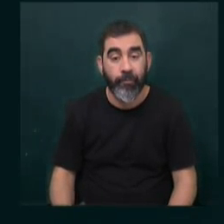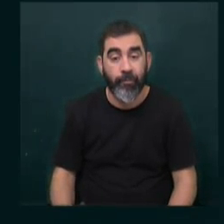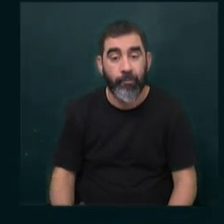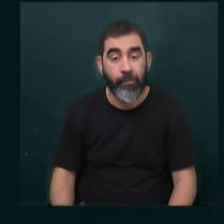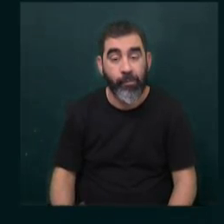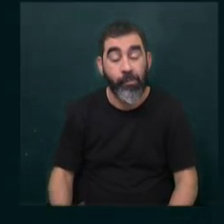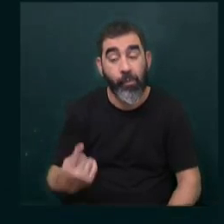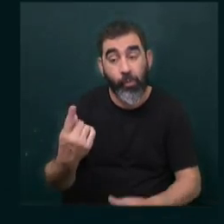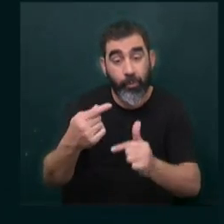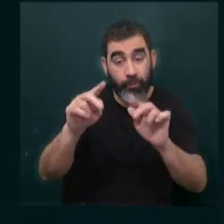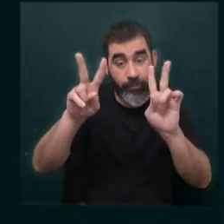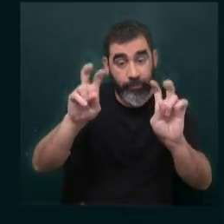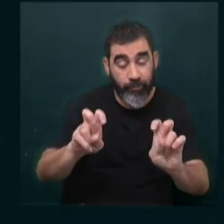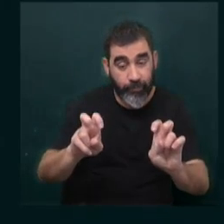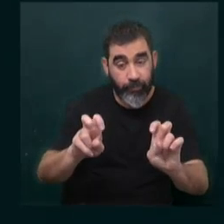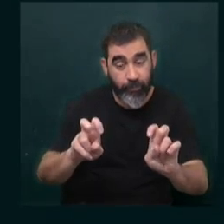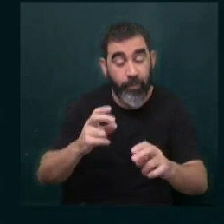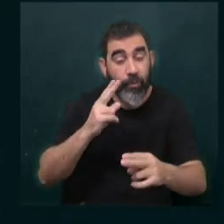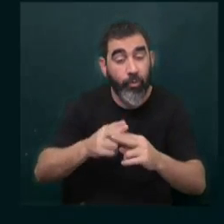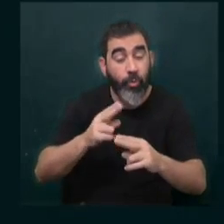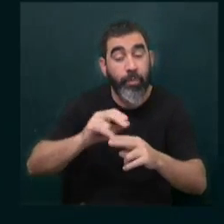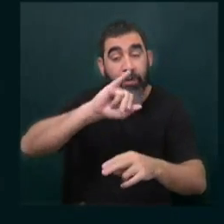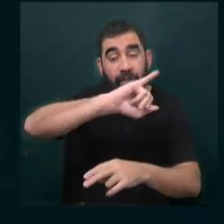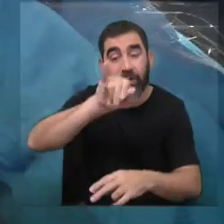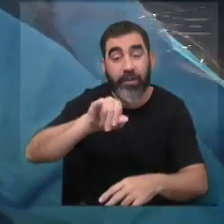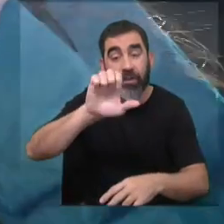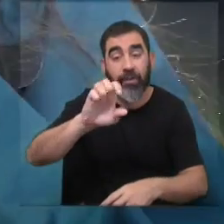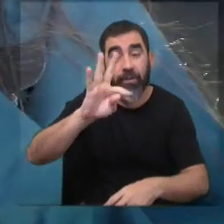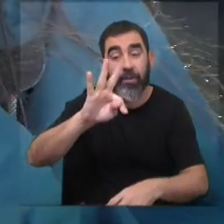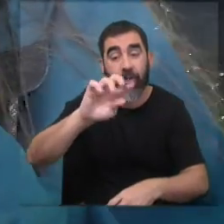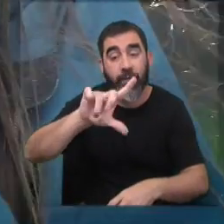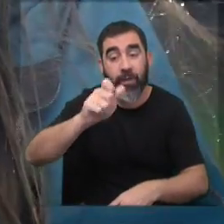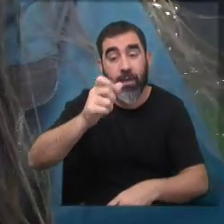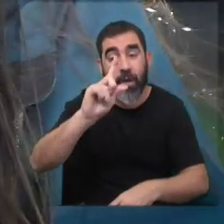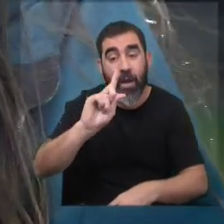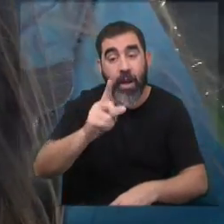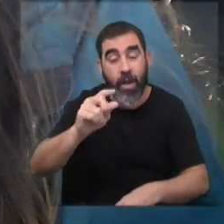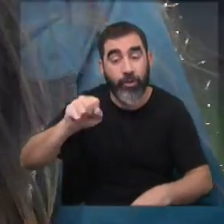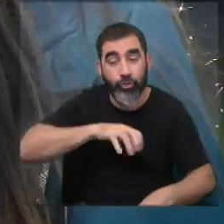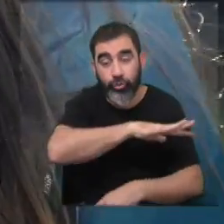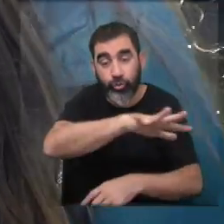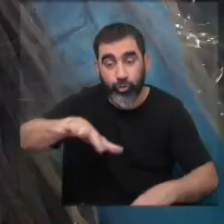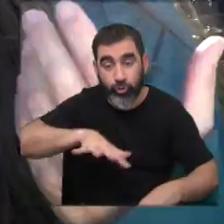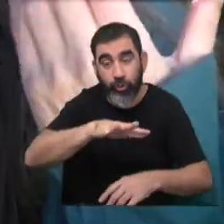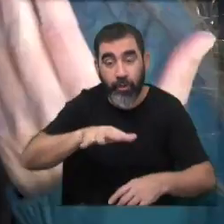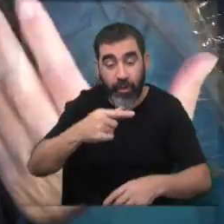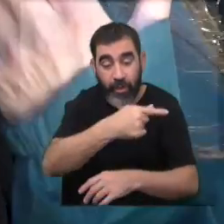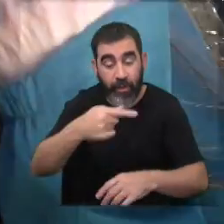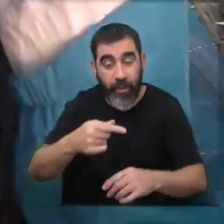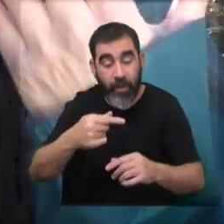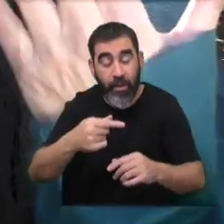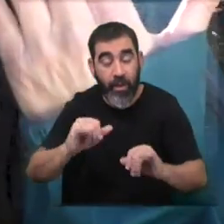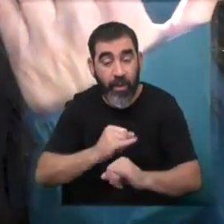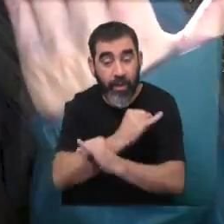Una de las cosas que sucede, que se denomina jet lag social, es que, por ejemplo, muchas personas durante los días de semana se tienen que levantar